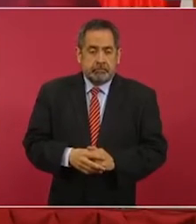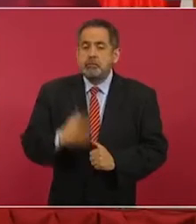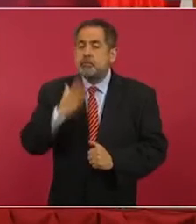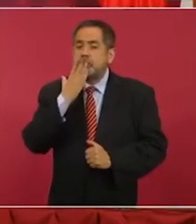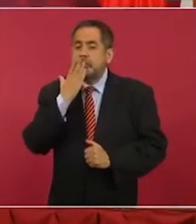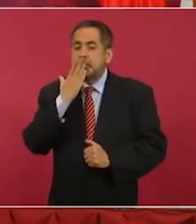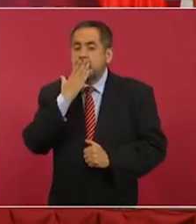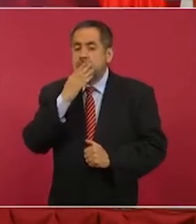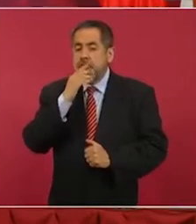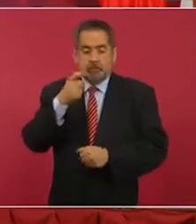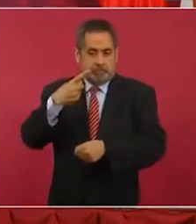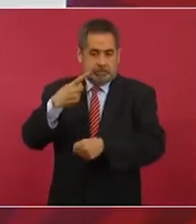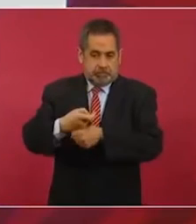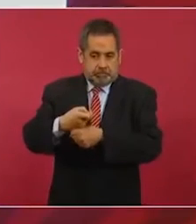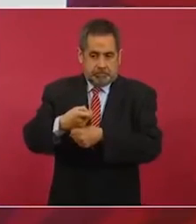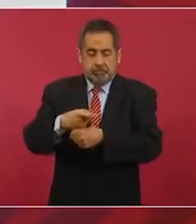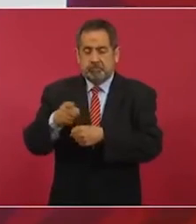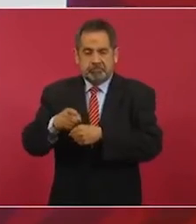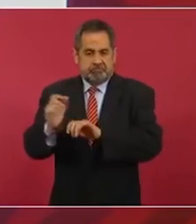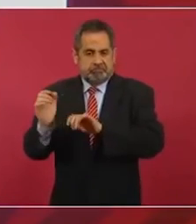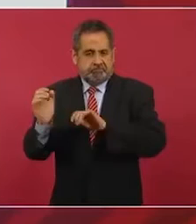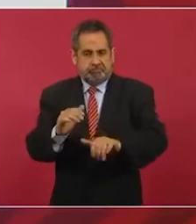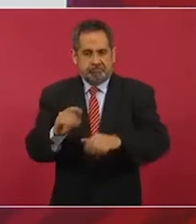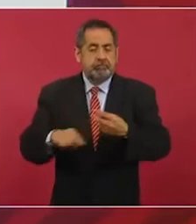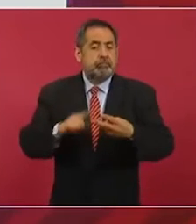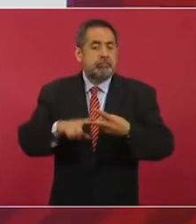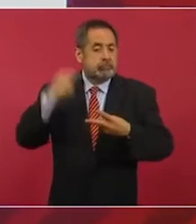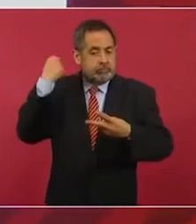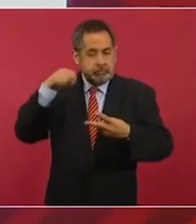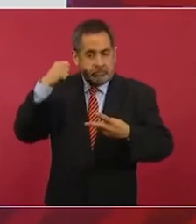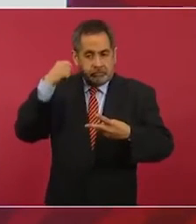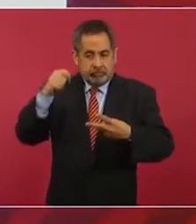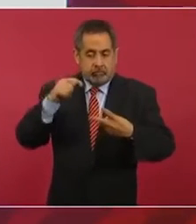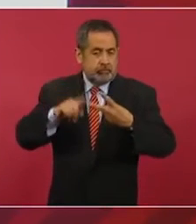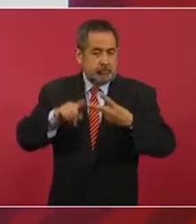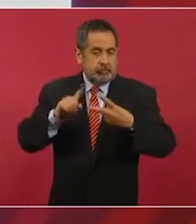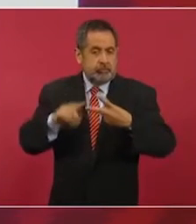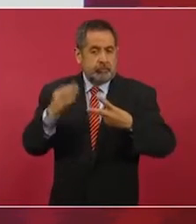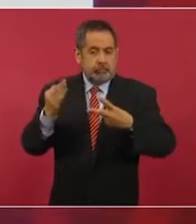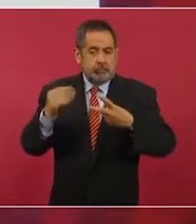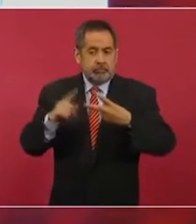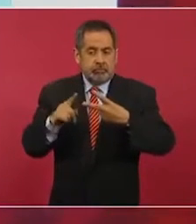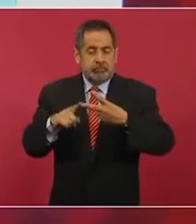Sonora es el primero, Tabasco segundo en febrero.